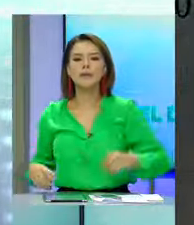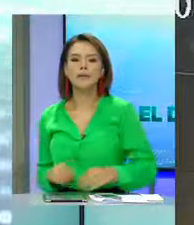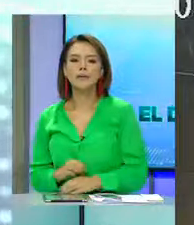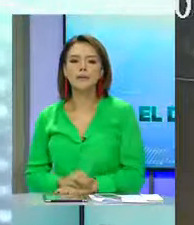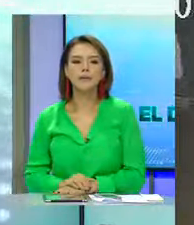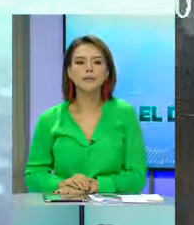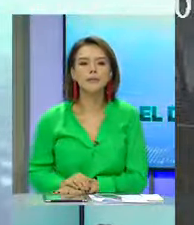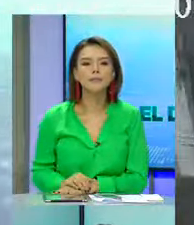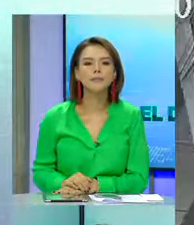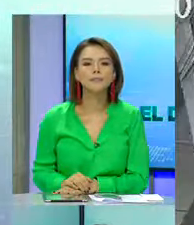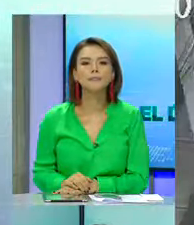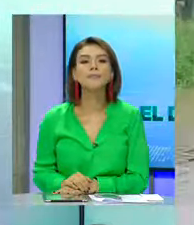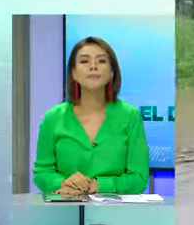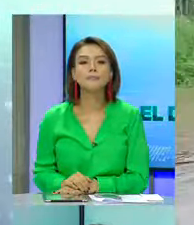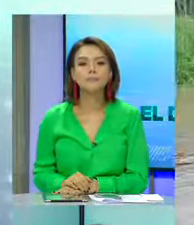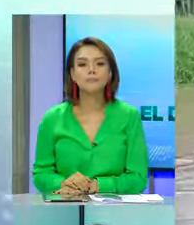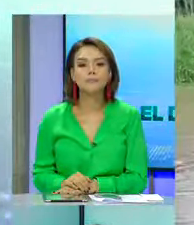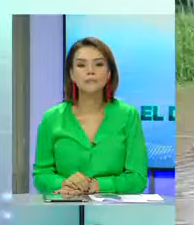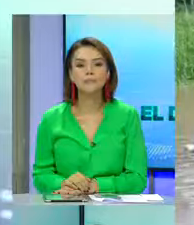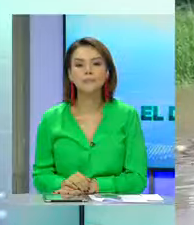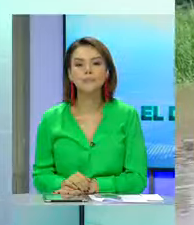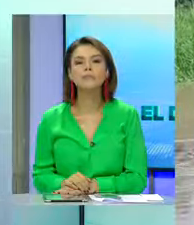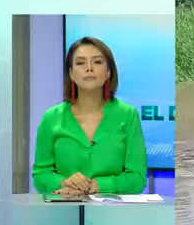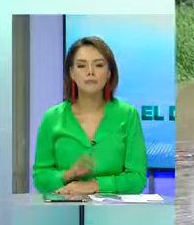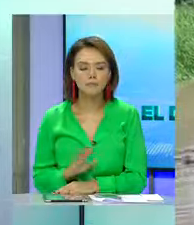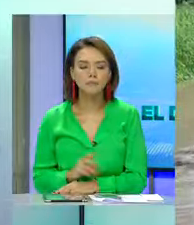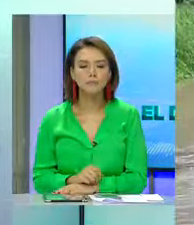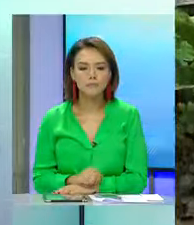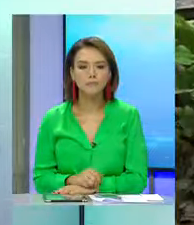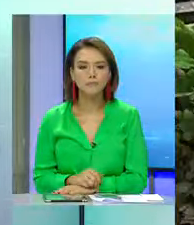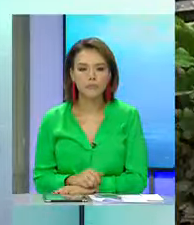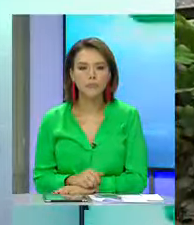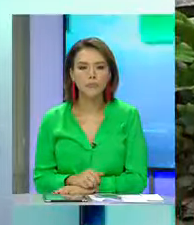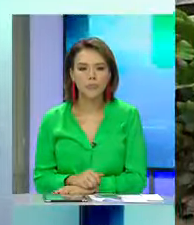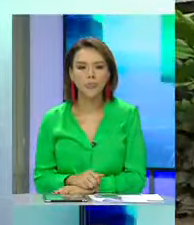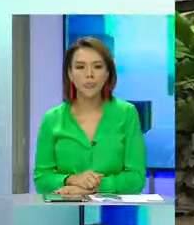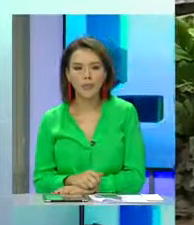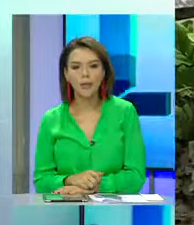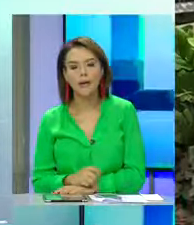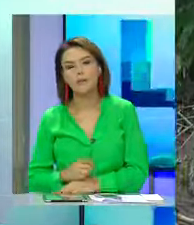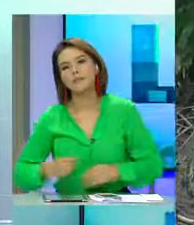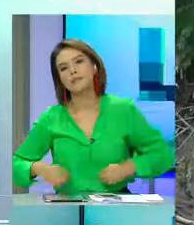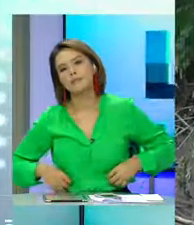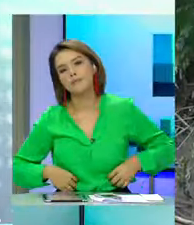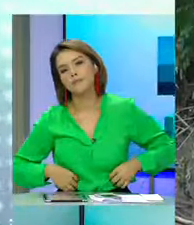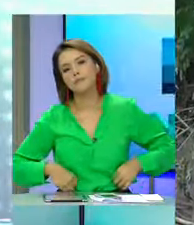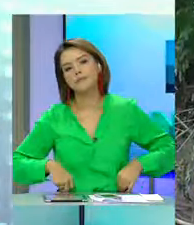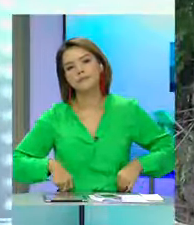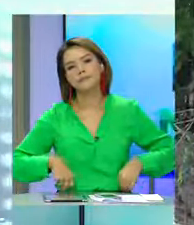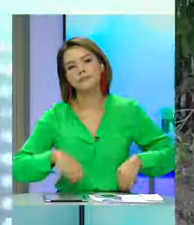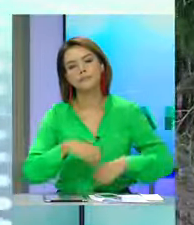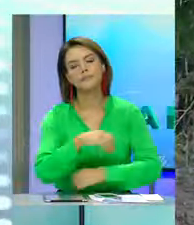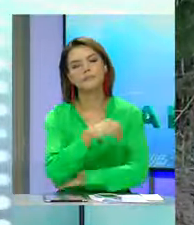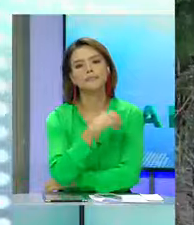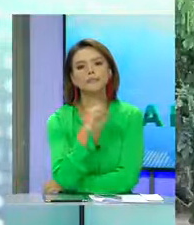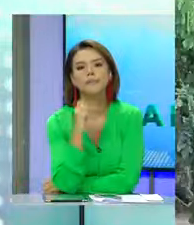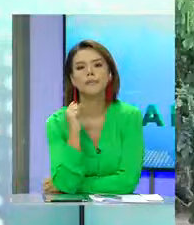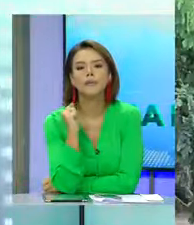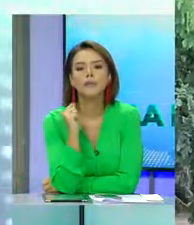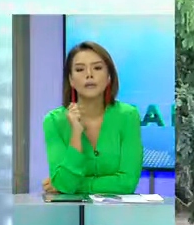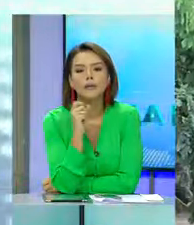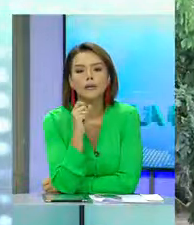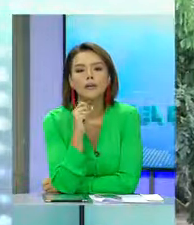también lo mismo. O sea, me da terror quedarme en un albergue porque algo puede pasar con lo poco que tengo. O